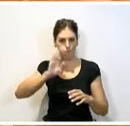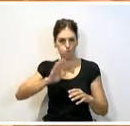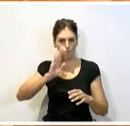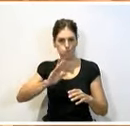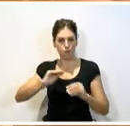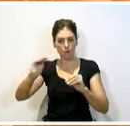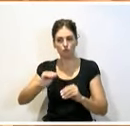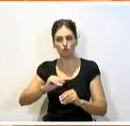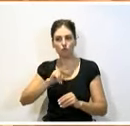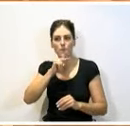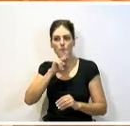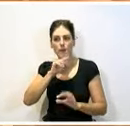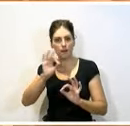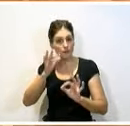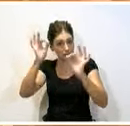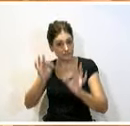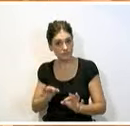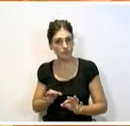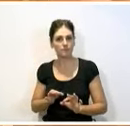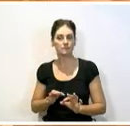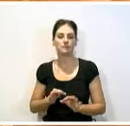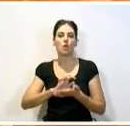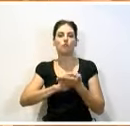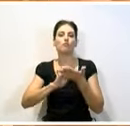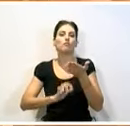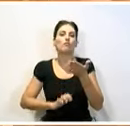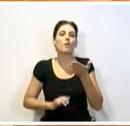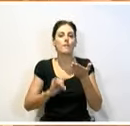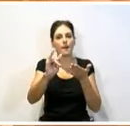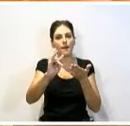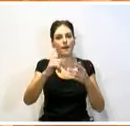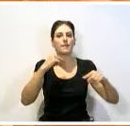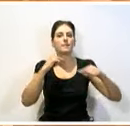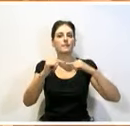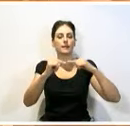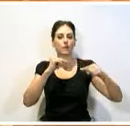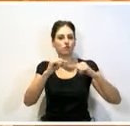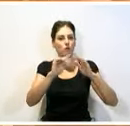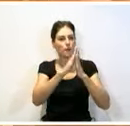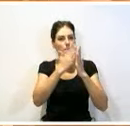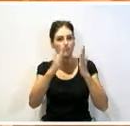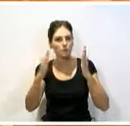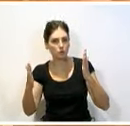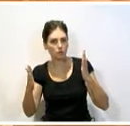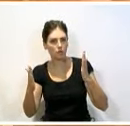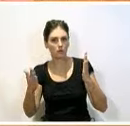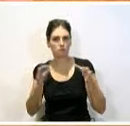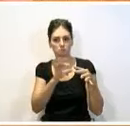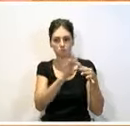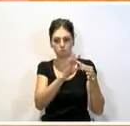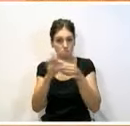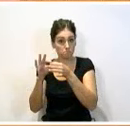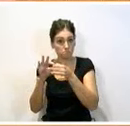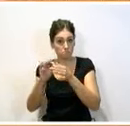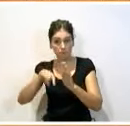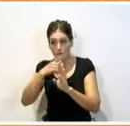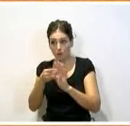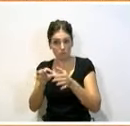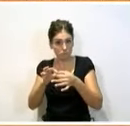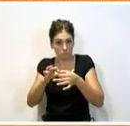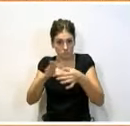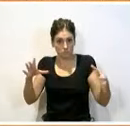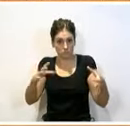palabras textuales, referido a un supuesto informe que había del director de la biblioteca, que en ningún caso le vincula legalmente. Por lo tanto, no se puede hablar en